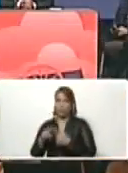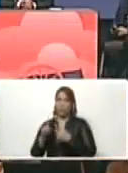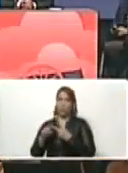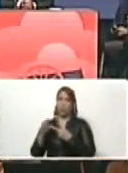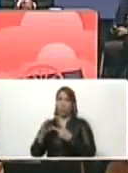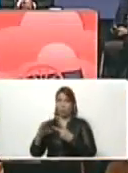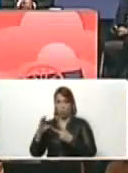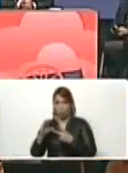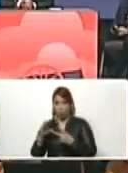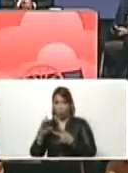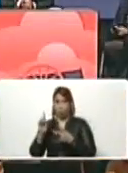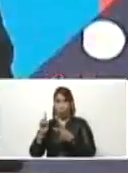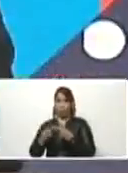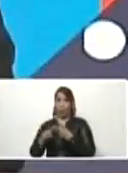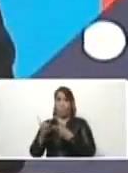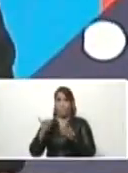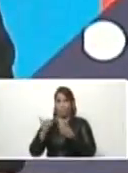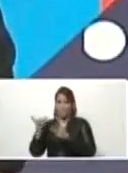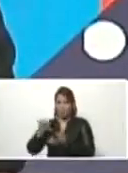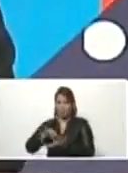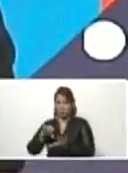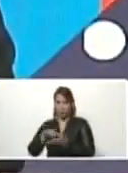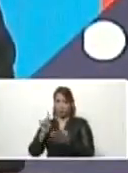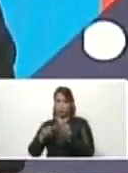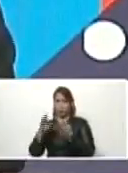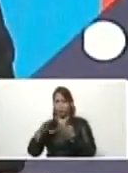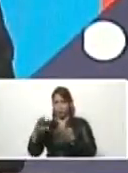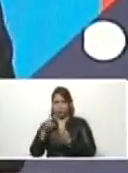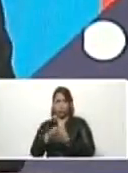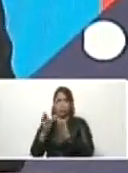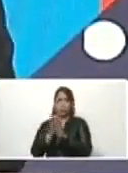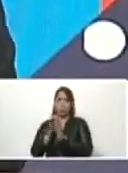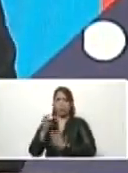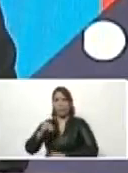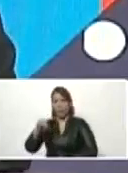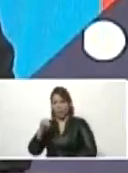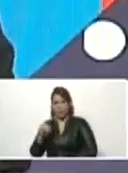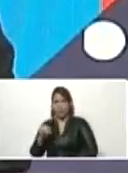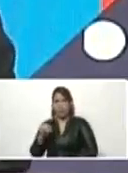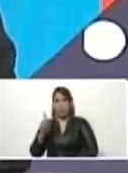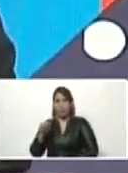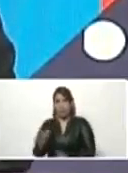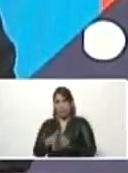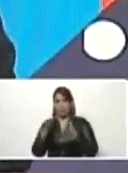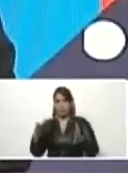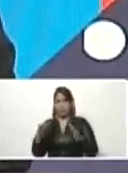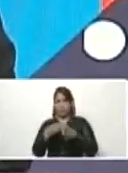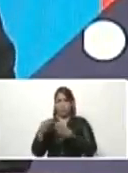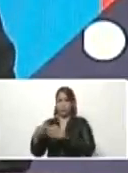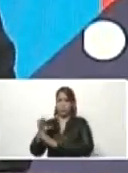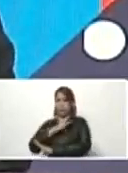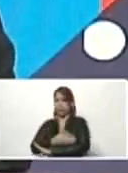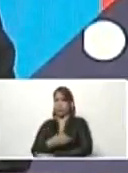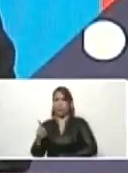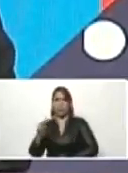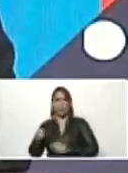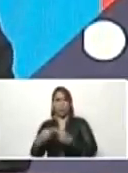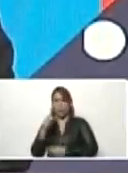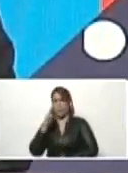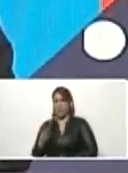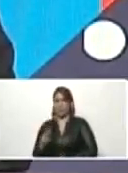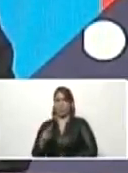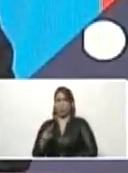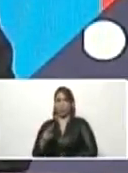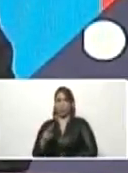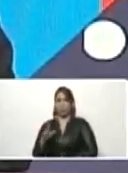Popayán, también de la misma Bogotá, de Cartagena, de Santa Marta. Había una gran coalición de fuerzas que no se había visto antes en